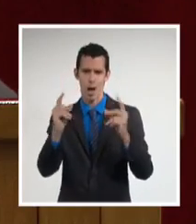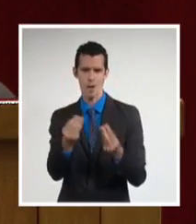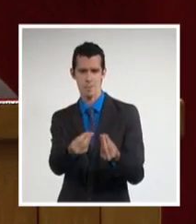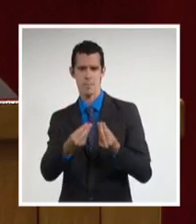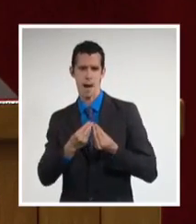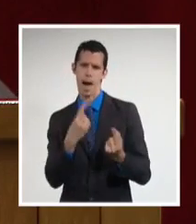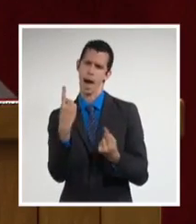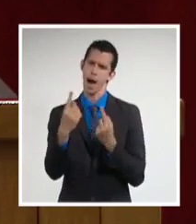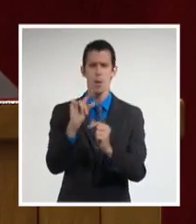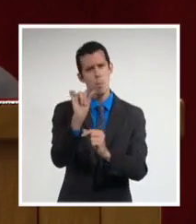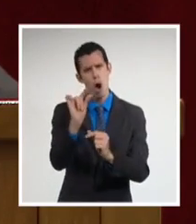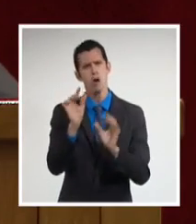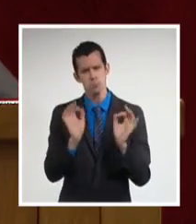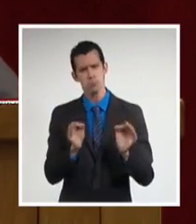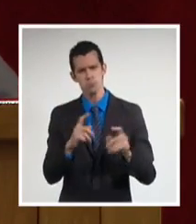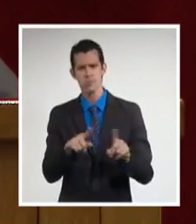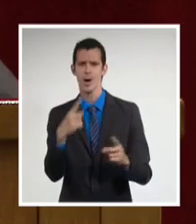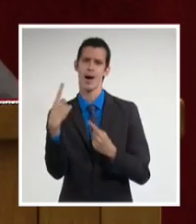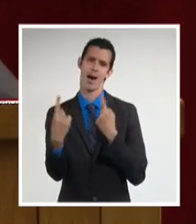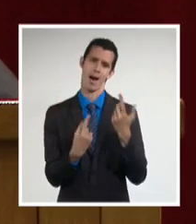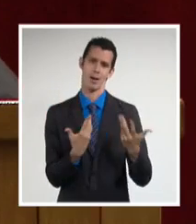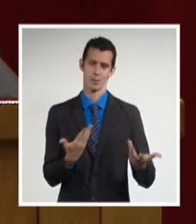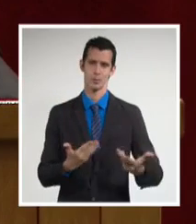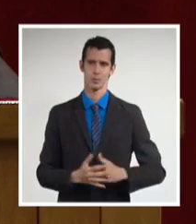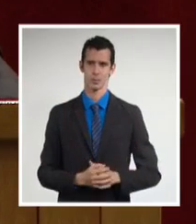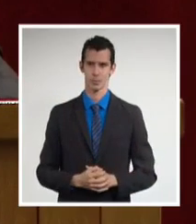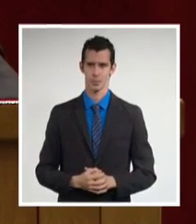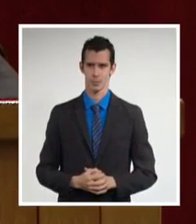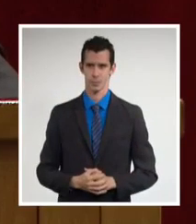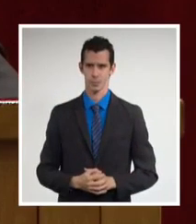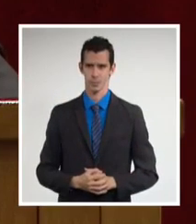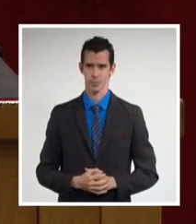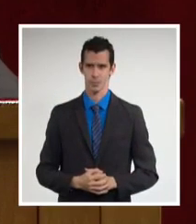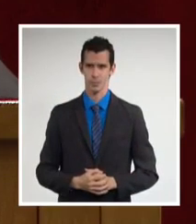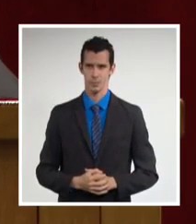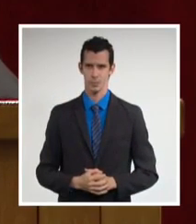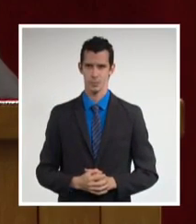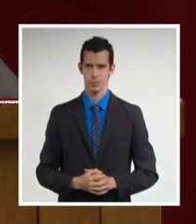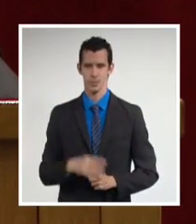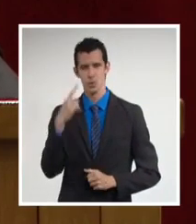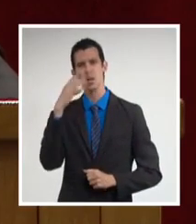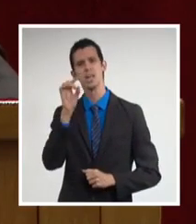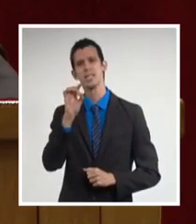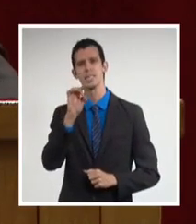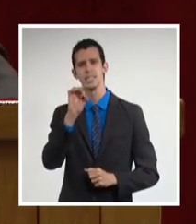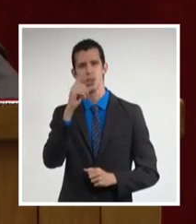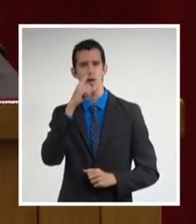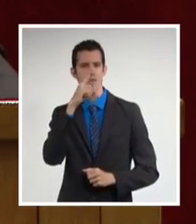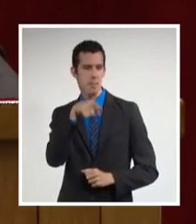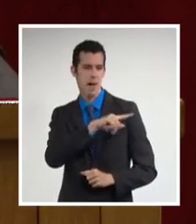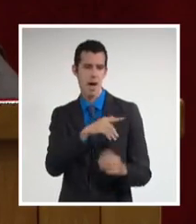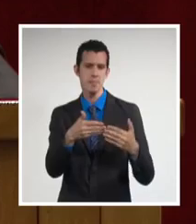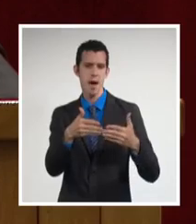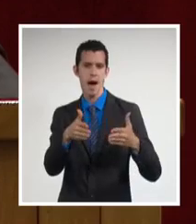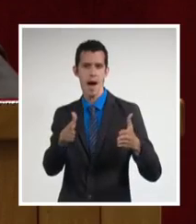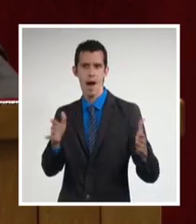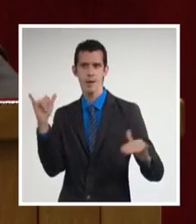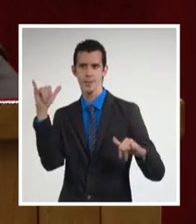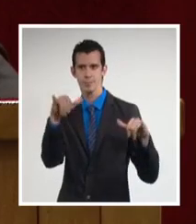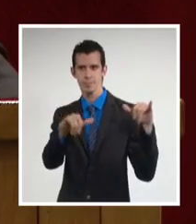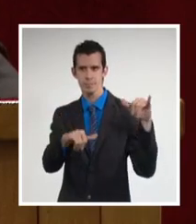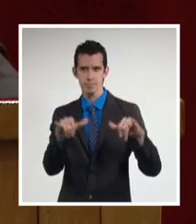de noviembre y todo el esfuerzo y la consagración que nos permitieron llegar a ese momento invitan al agradecimiento que